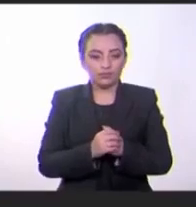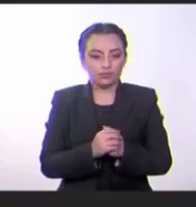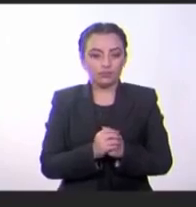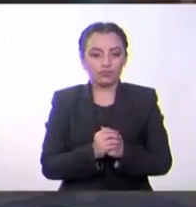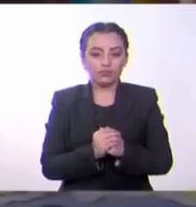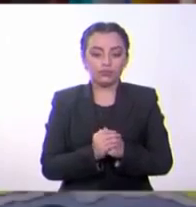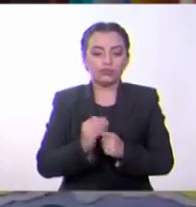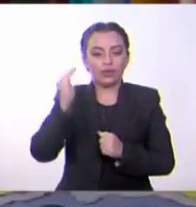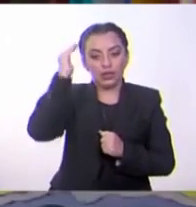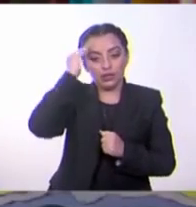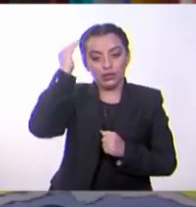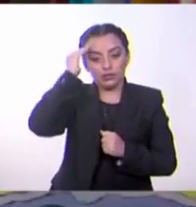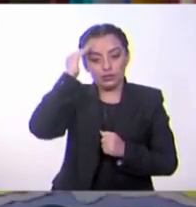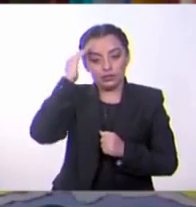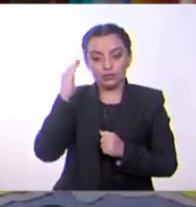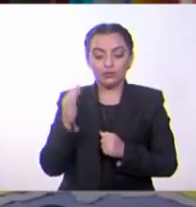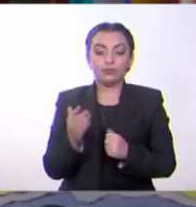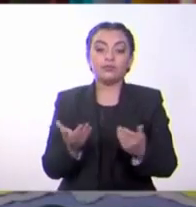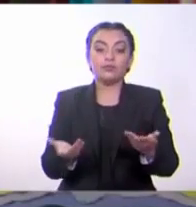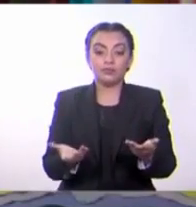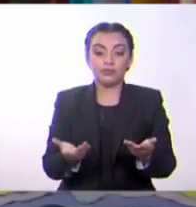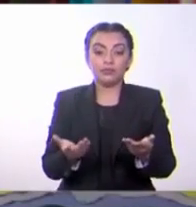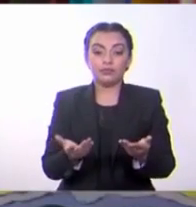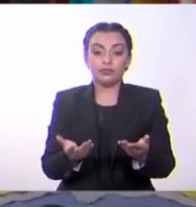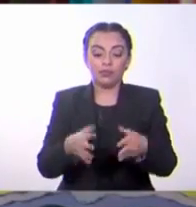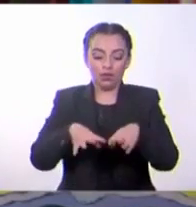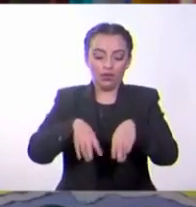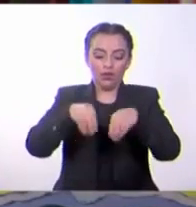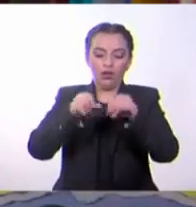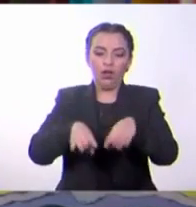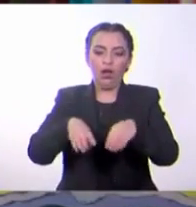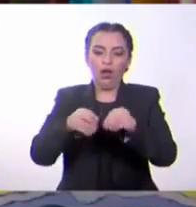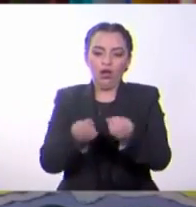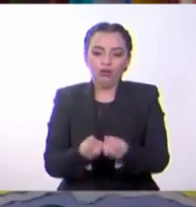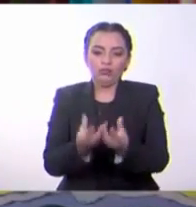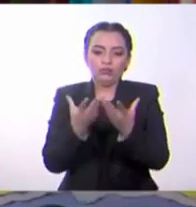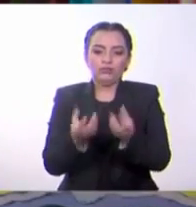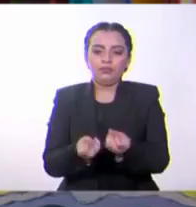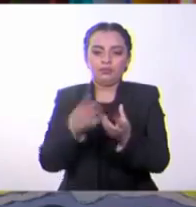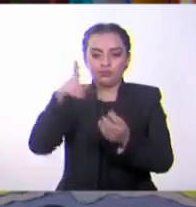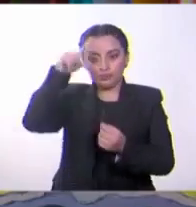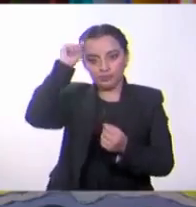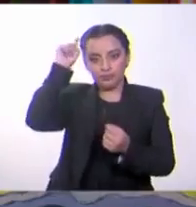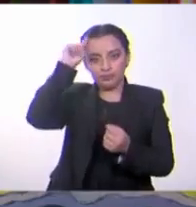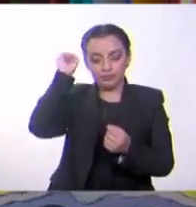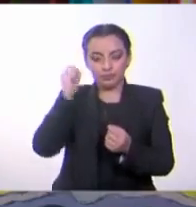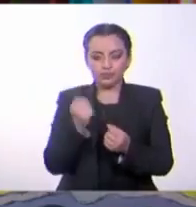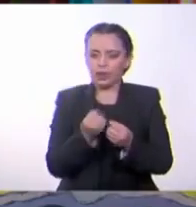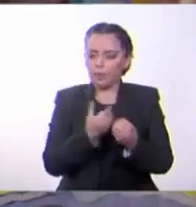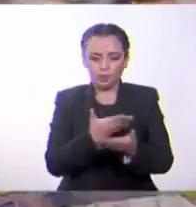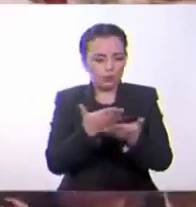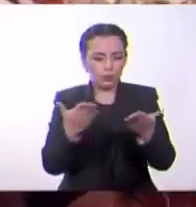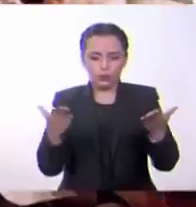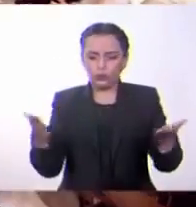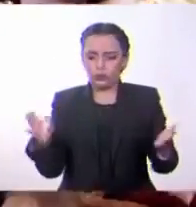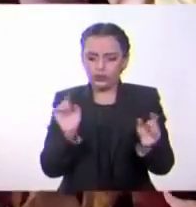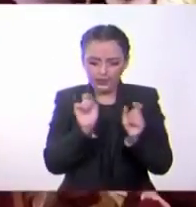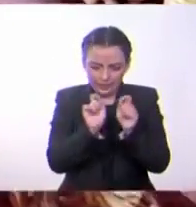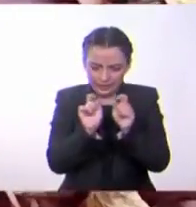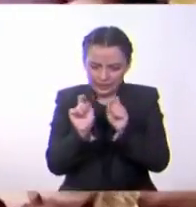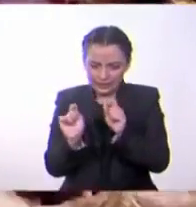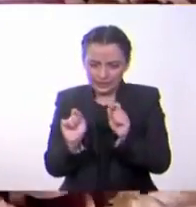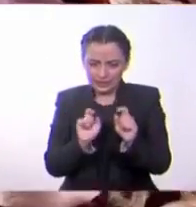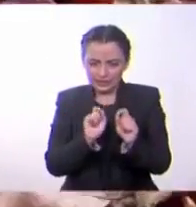Sabemos que en los suelos fértiles también existen varias materias orgánicas y también hay muchos microorganismos, como ya